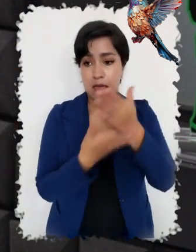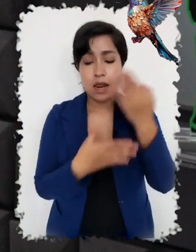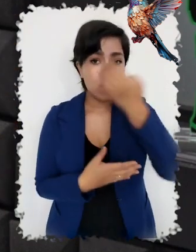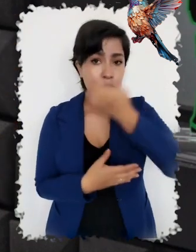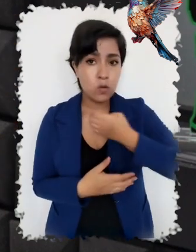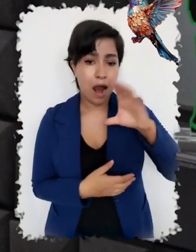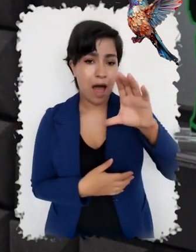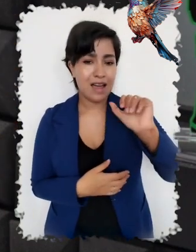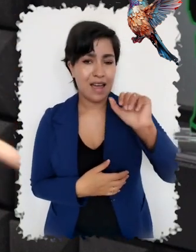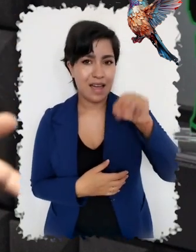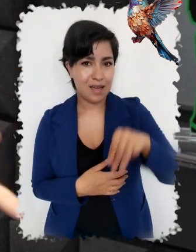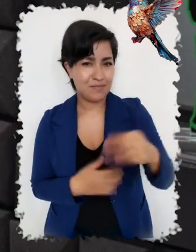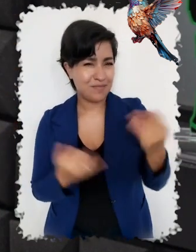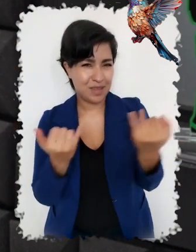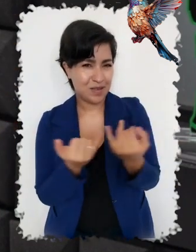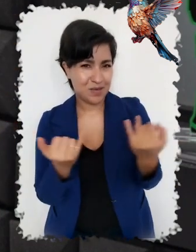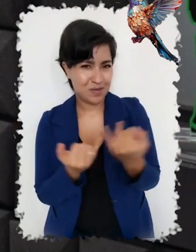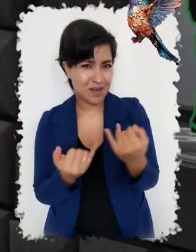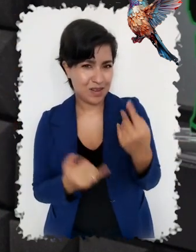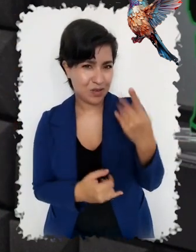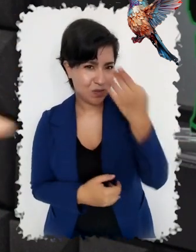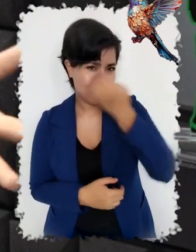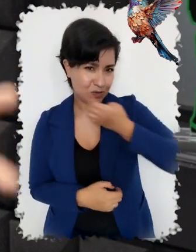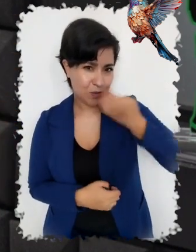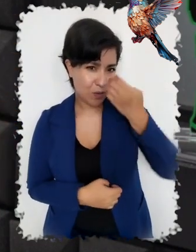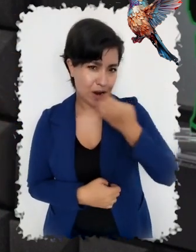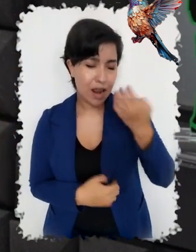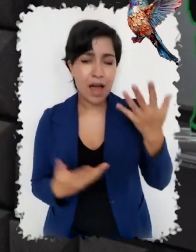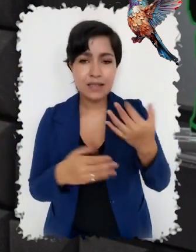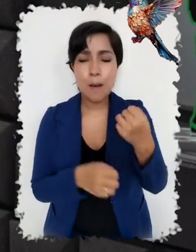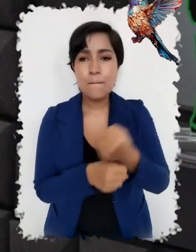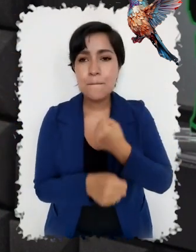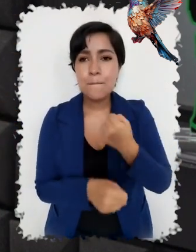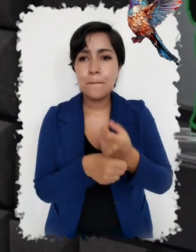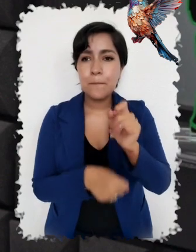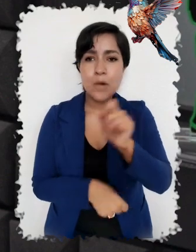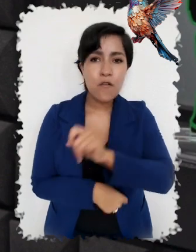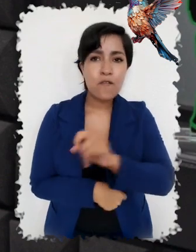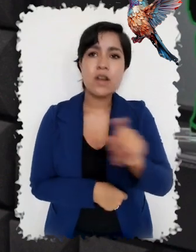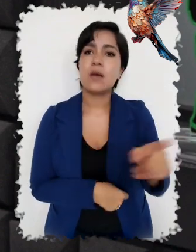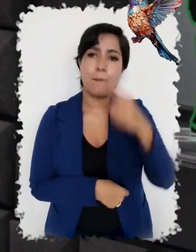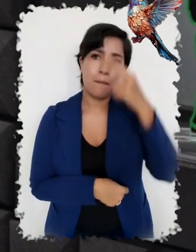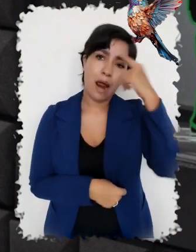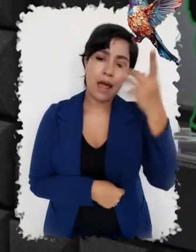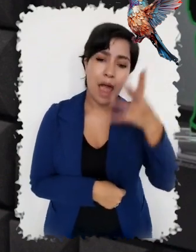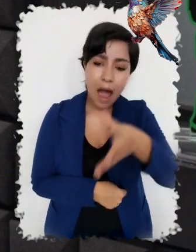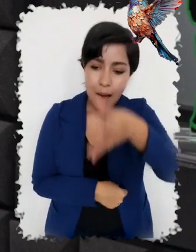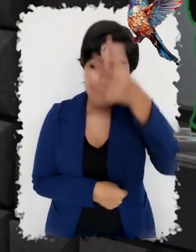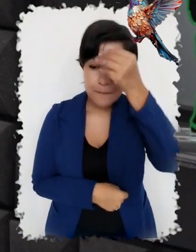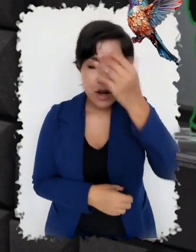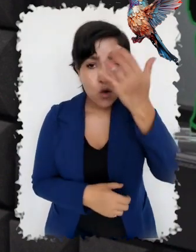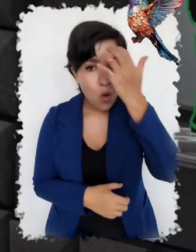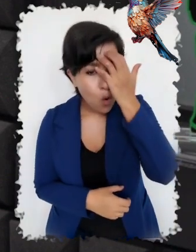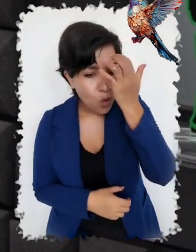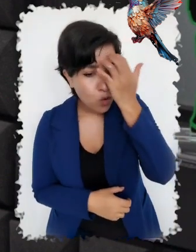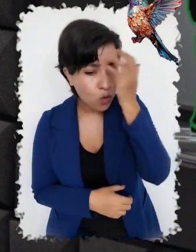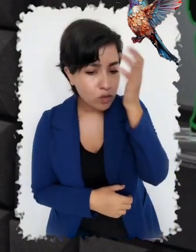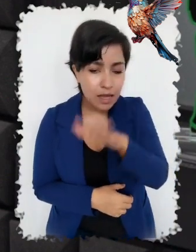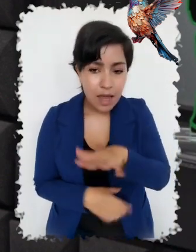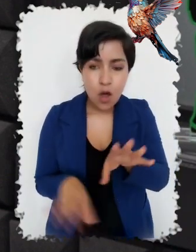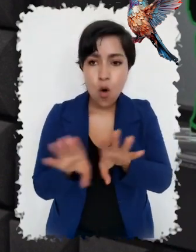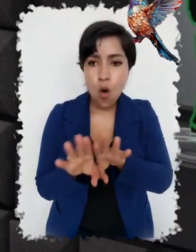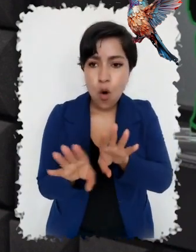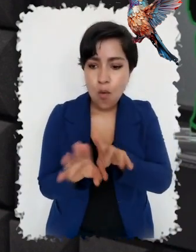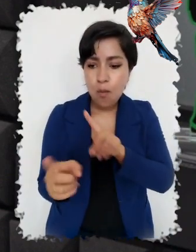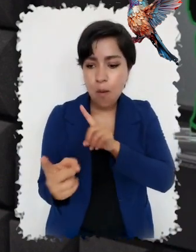los cam como a tu cam nos llevaban a los cam a hacer las prácticas profesionales a ir aprendiendo a ir conociendo no